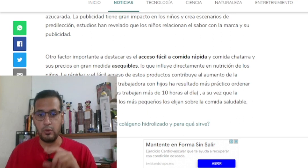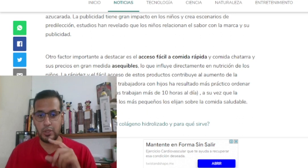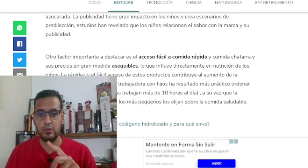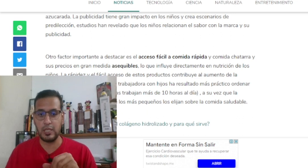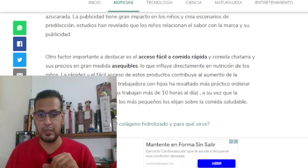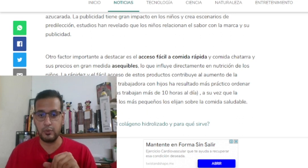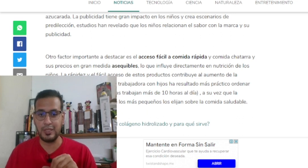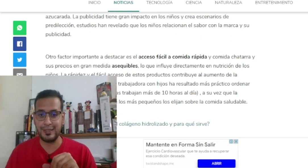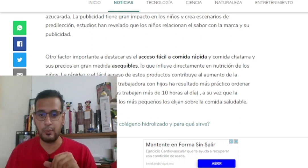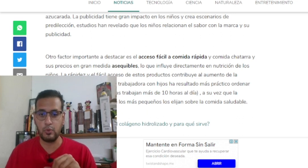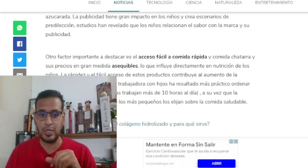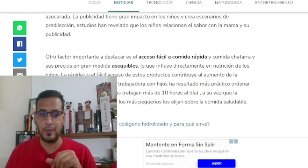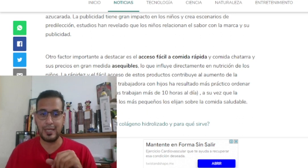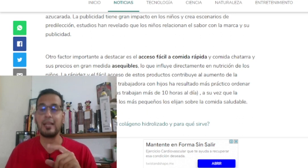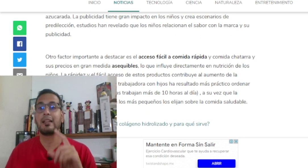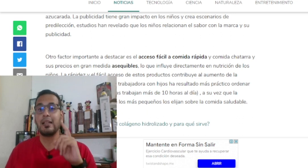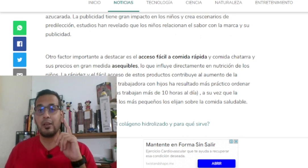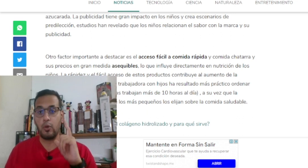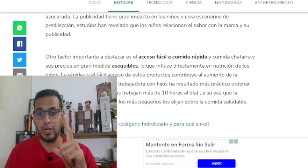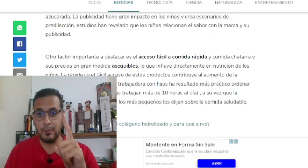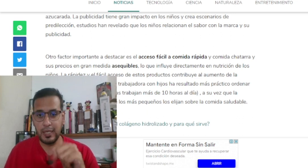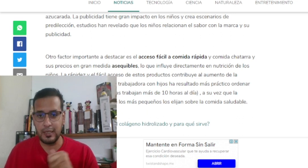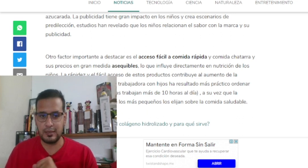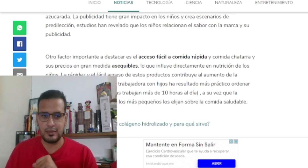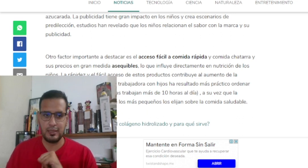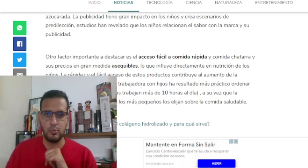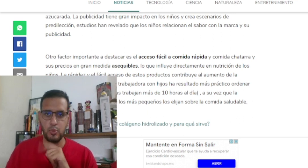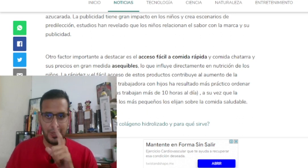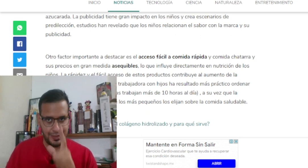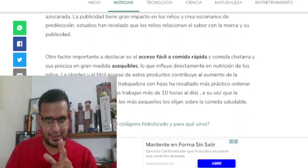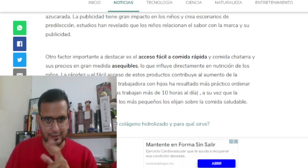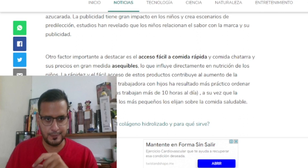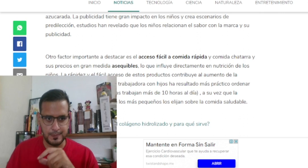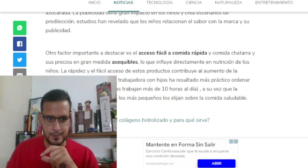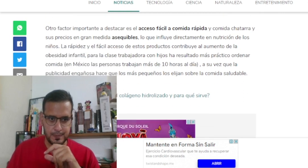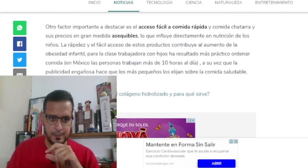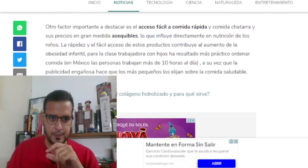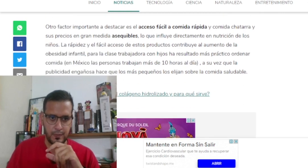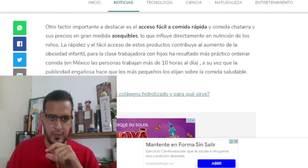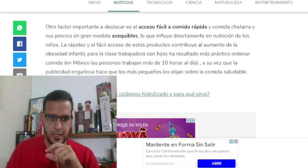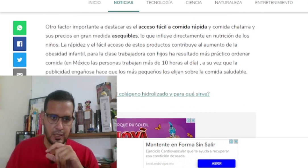revelado que los niños relacionan el sabor con la marca y su publicidad.